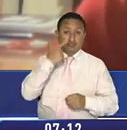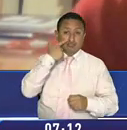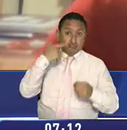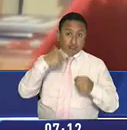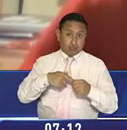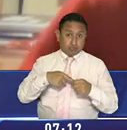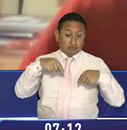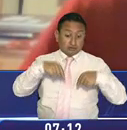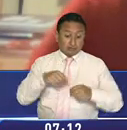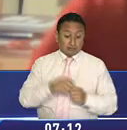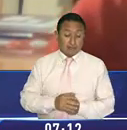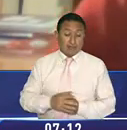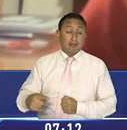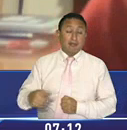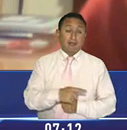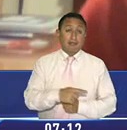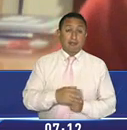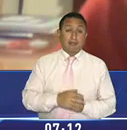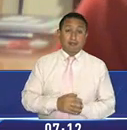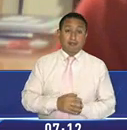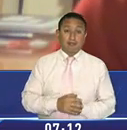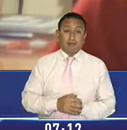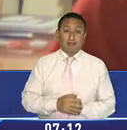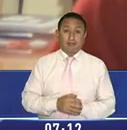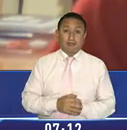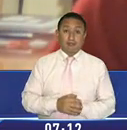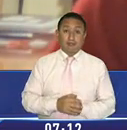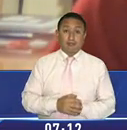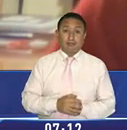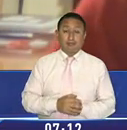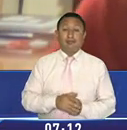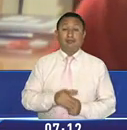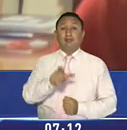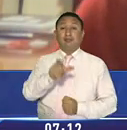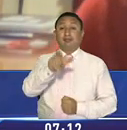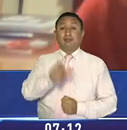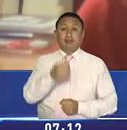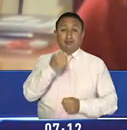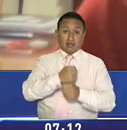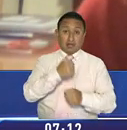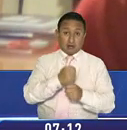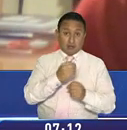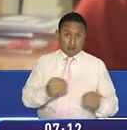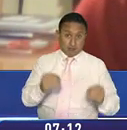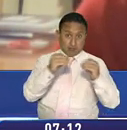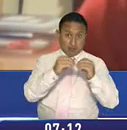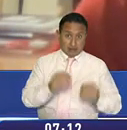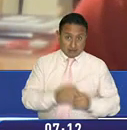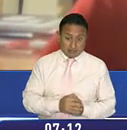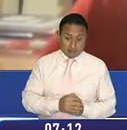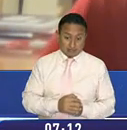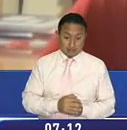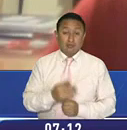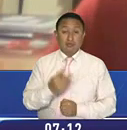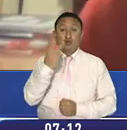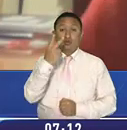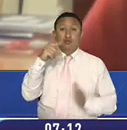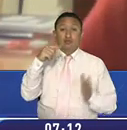mejoraría el número de puestos de trabajo a nivel nacional, ya no sería 2,000 millones,